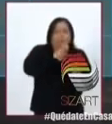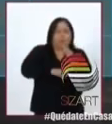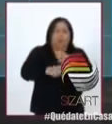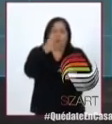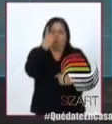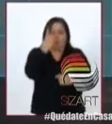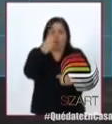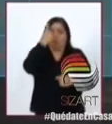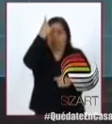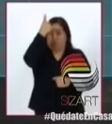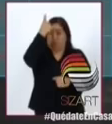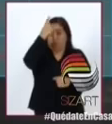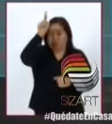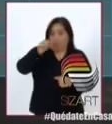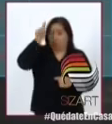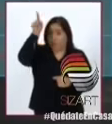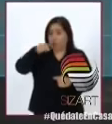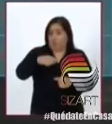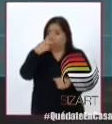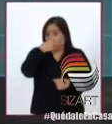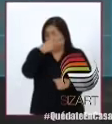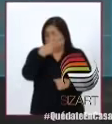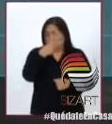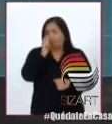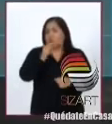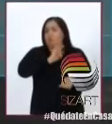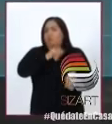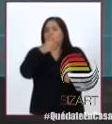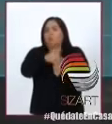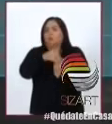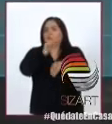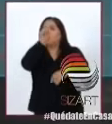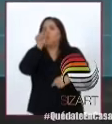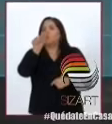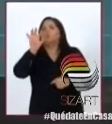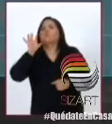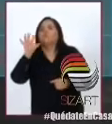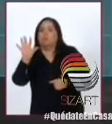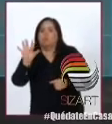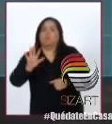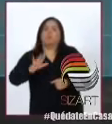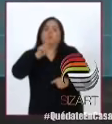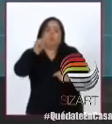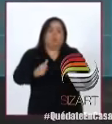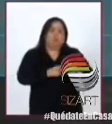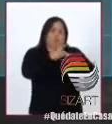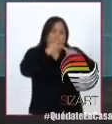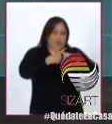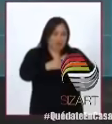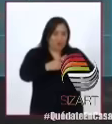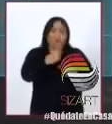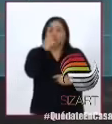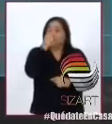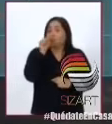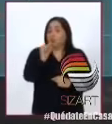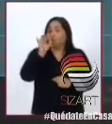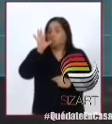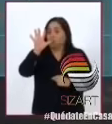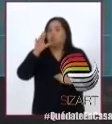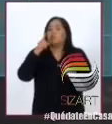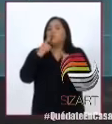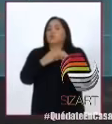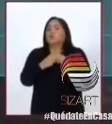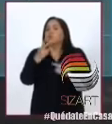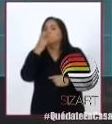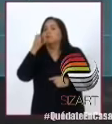es convertir la fracción uno y medio a número decimal. Y luego multiplicar este número 1.5 por la